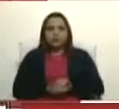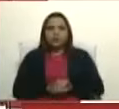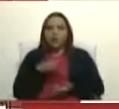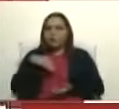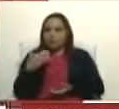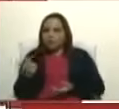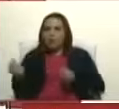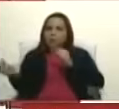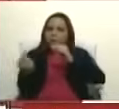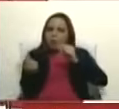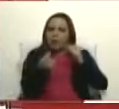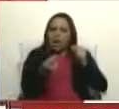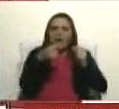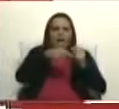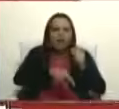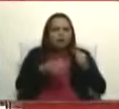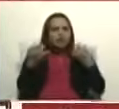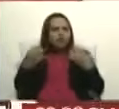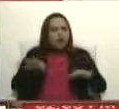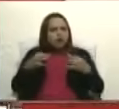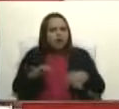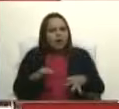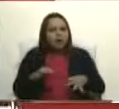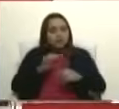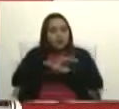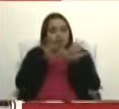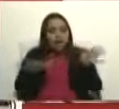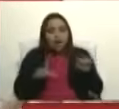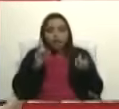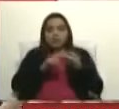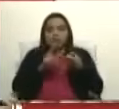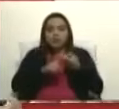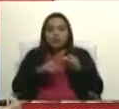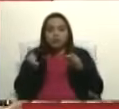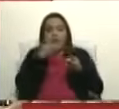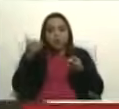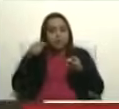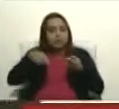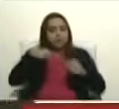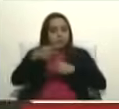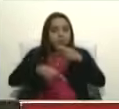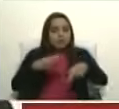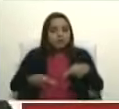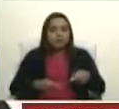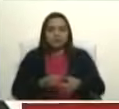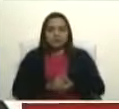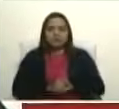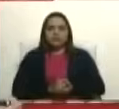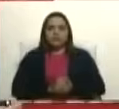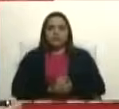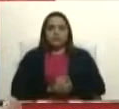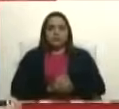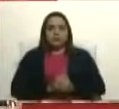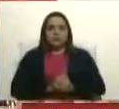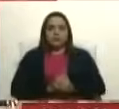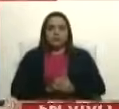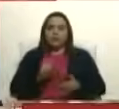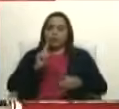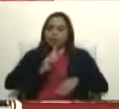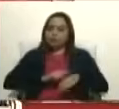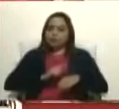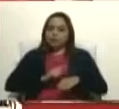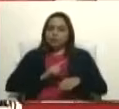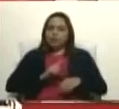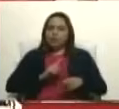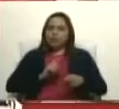pudimos hablar. Eso es lo lógico, lo normal, y creo que es una de las grandes ganancias de este proceso. Una de las grandes ganancias, que nosotros